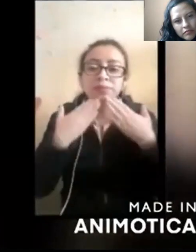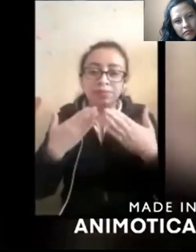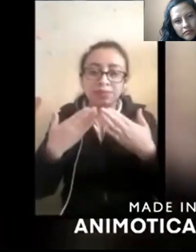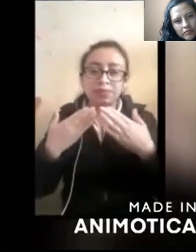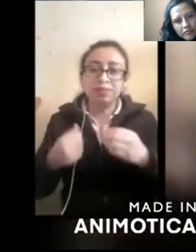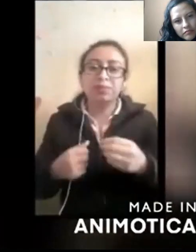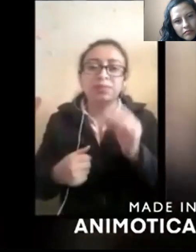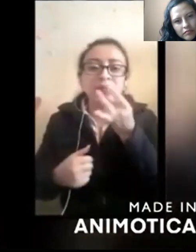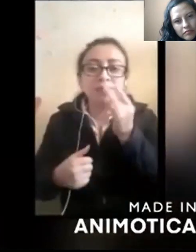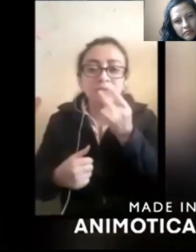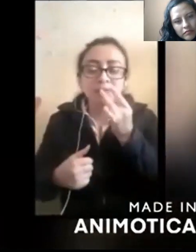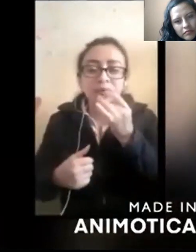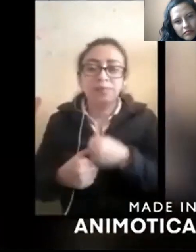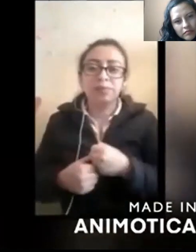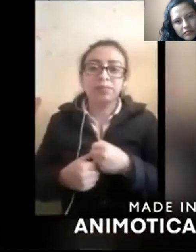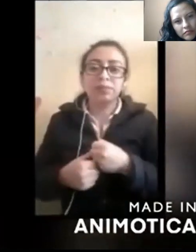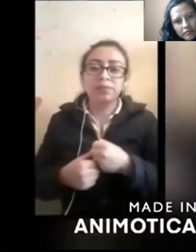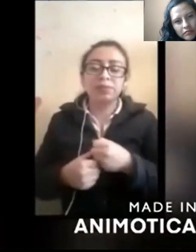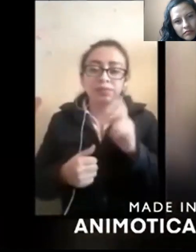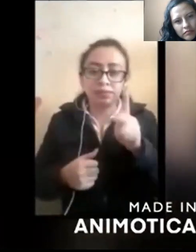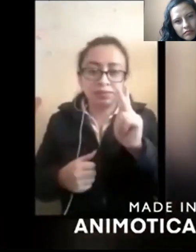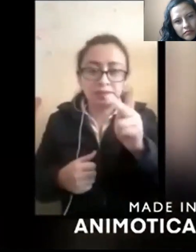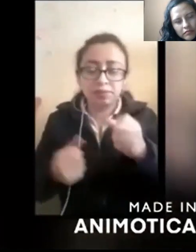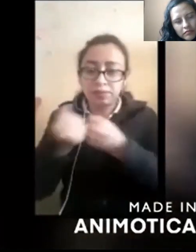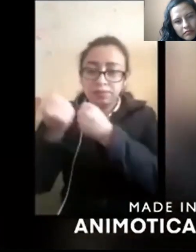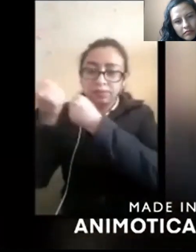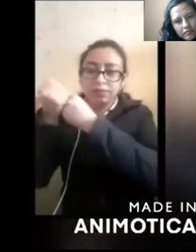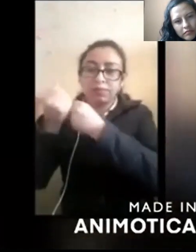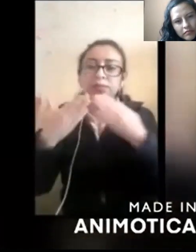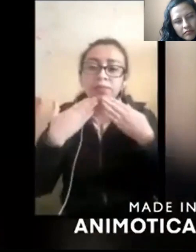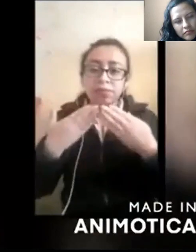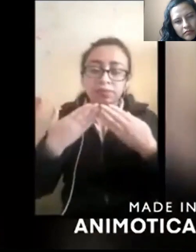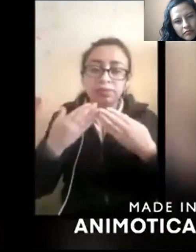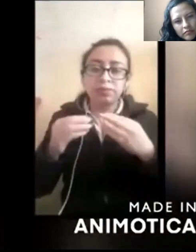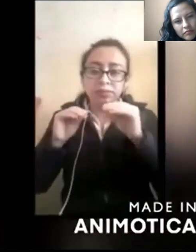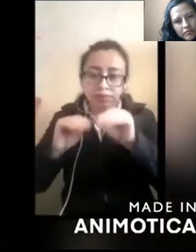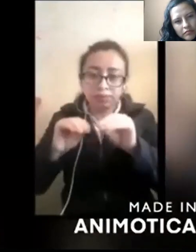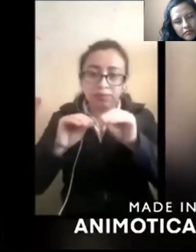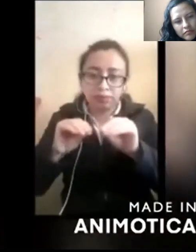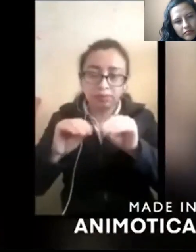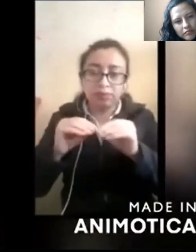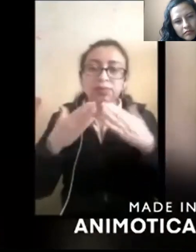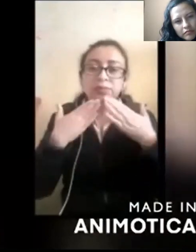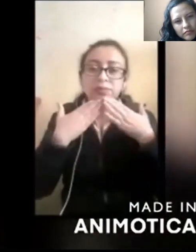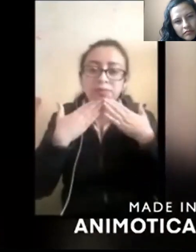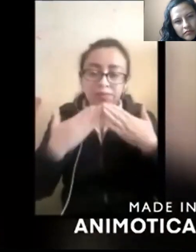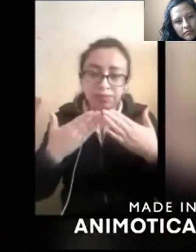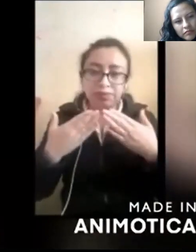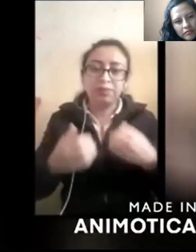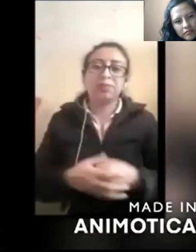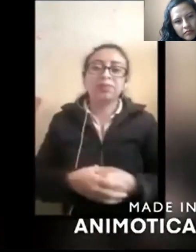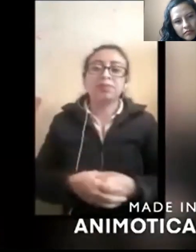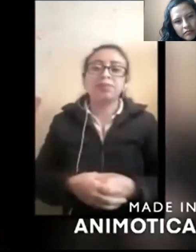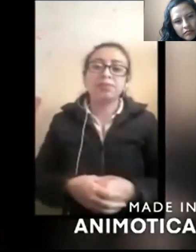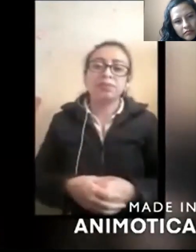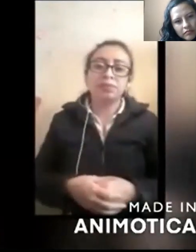muchas gracias a usted, señor Fabiola, que siempre ha estado pendiente de nosotros y por todas sus enseñanzas. Espero que sigamos creciendo